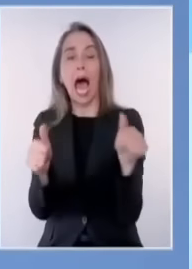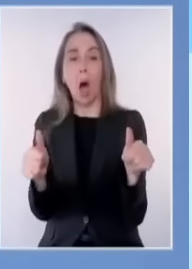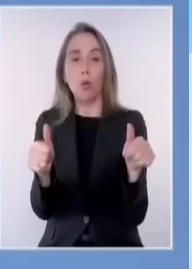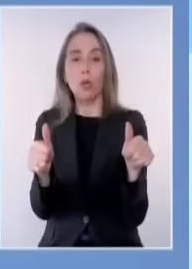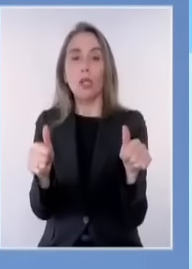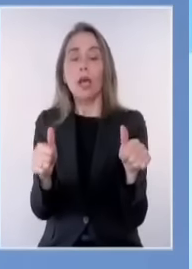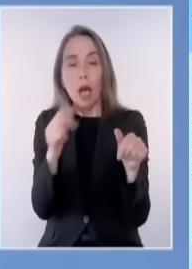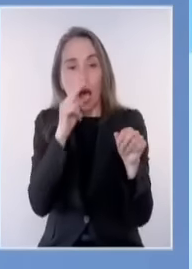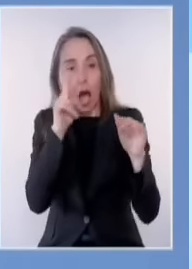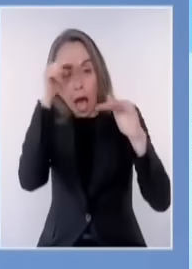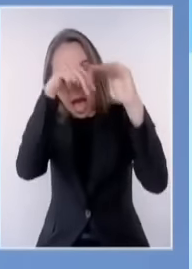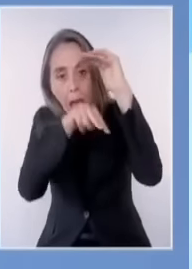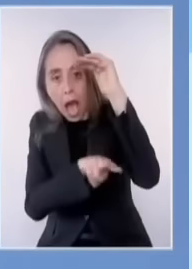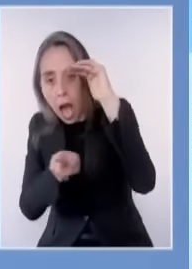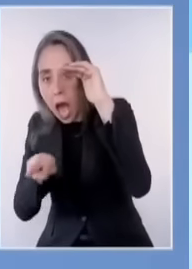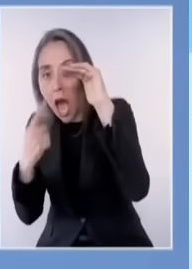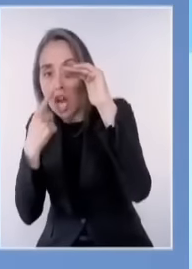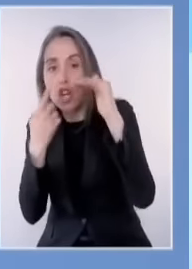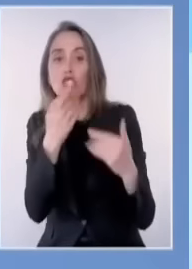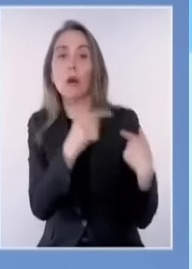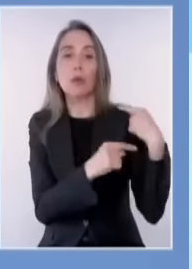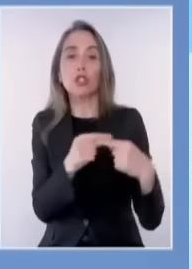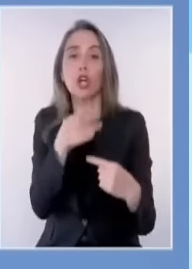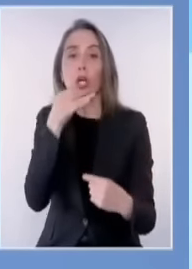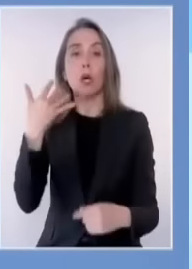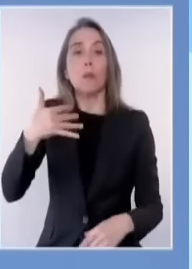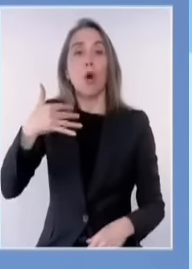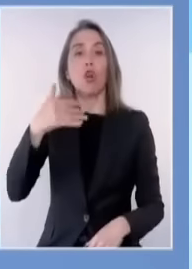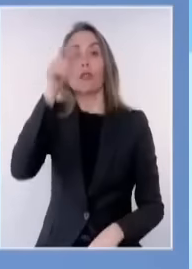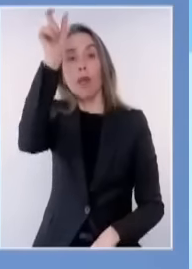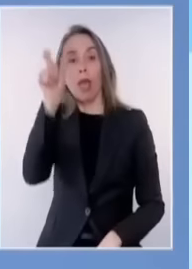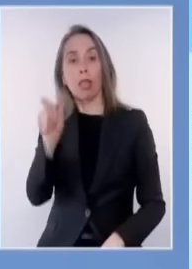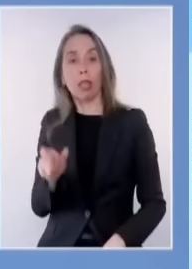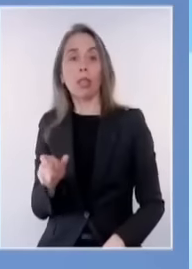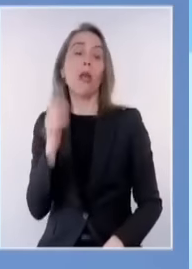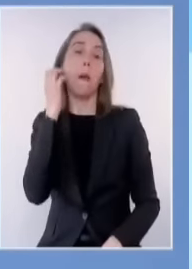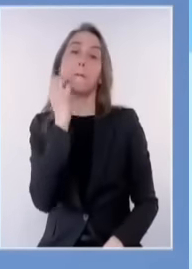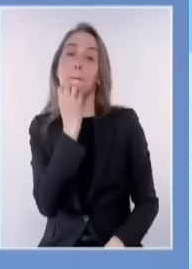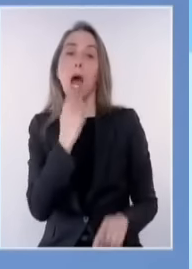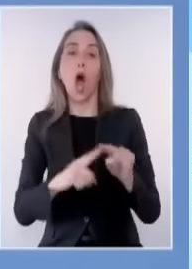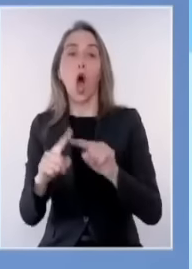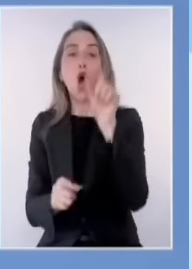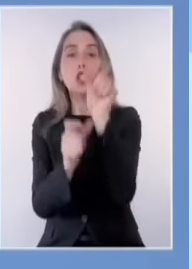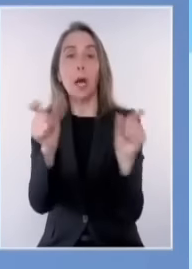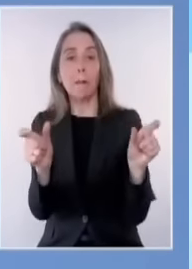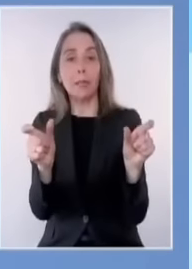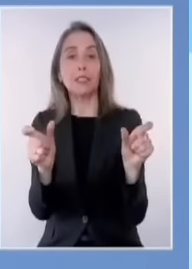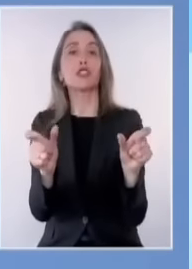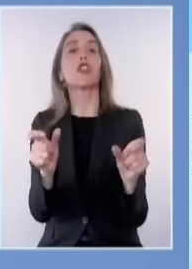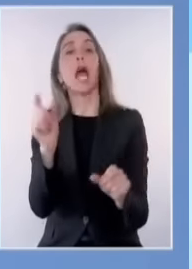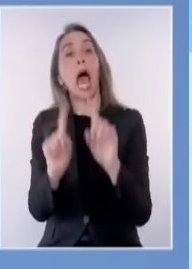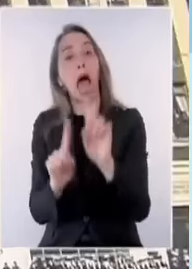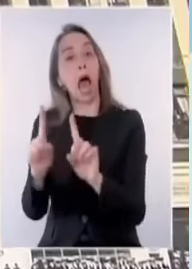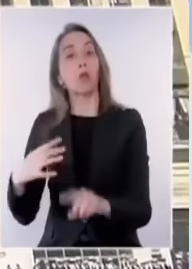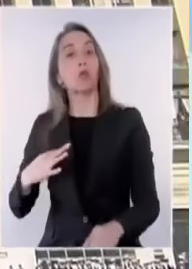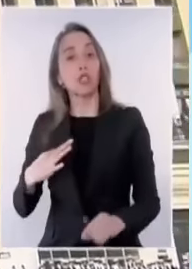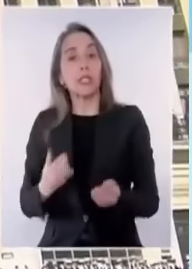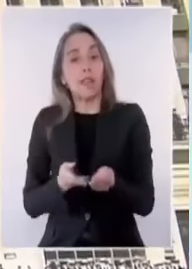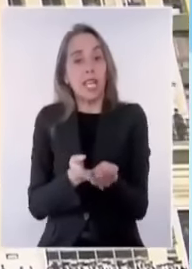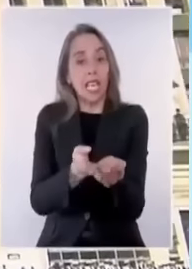autoridades, para conocer un poco de la historia, relevar también la figura de Arturo Prat y también de otras personas, algunos de ellos civiles